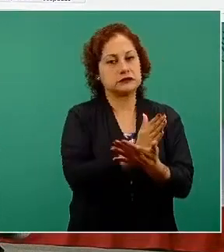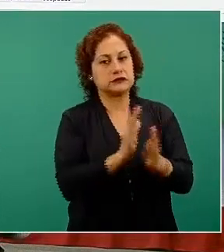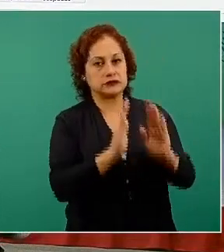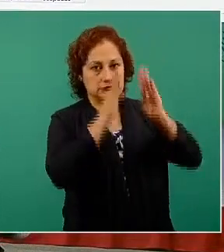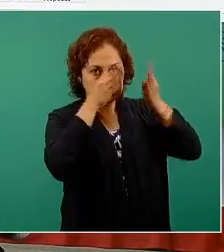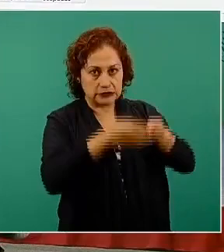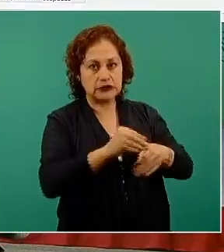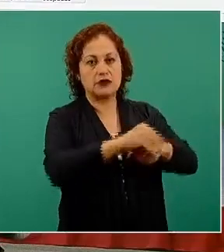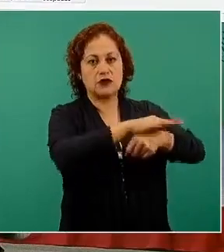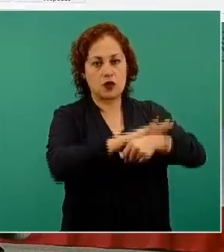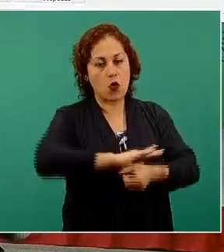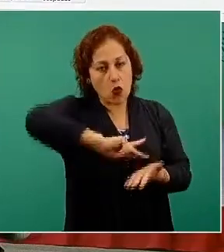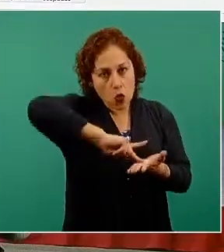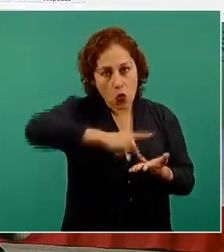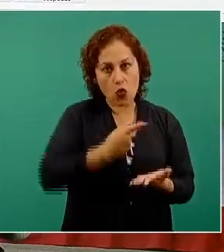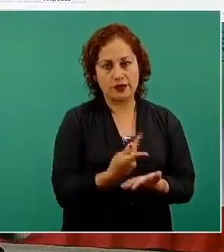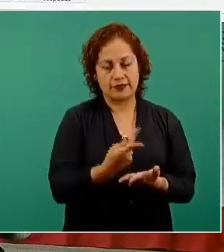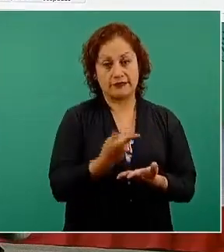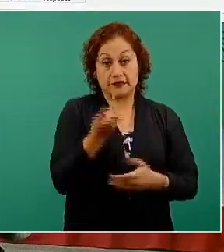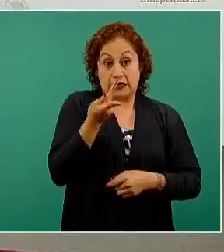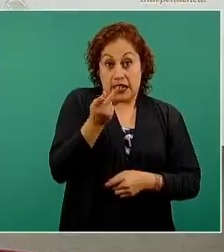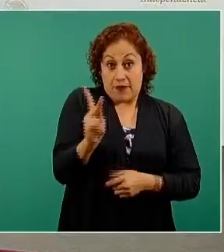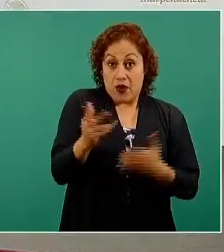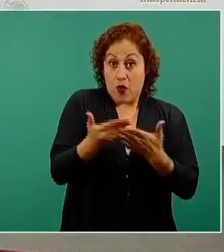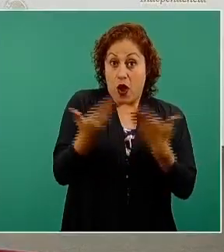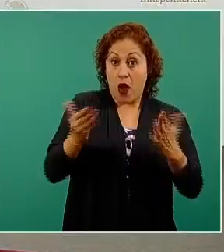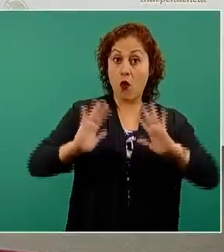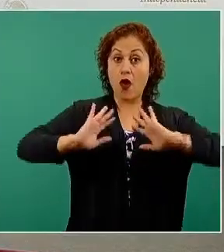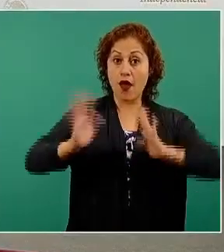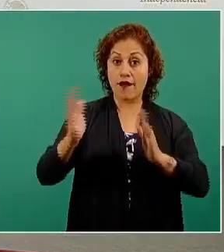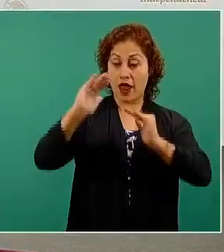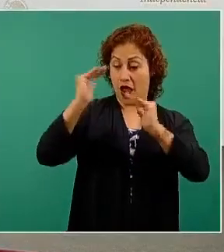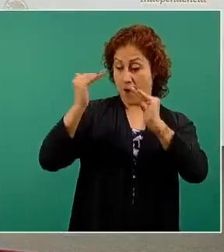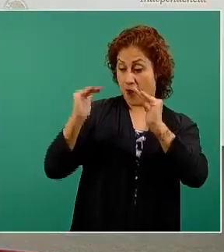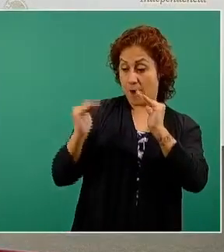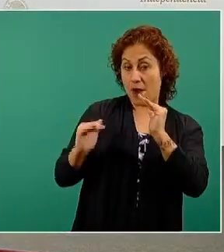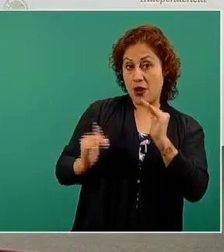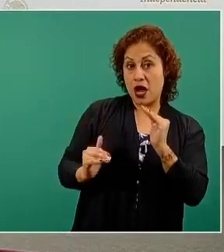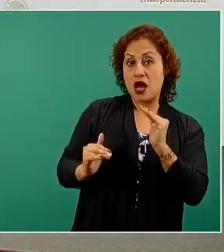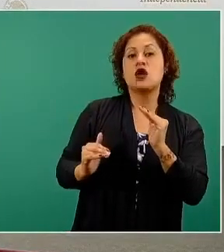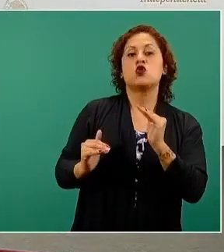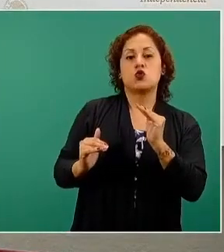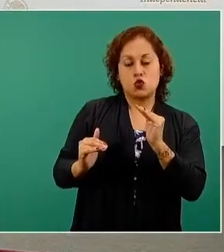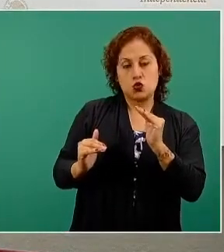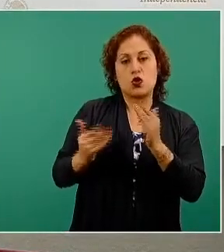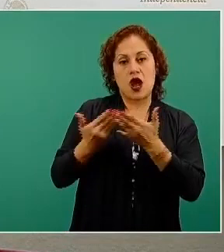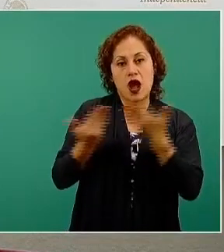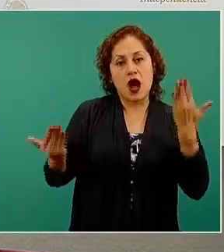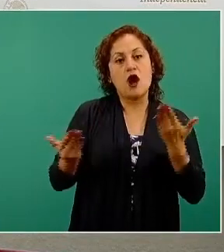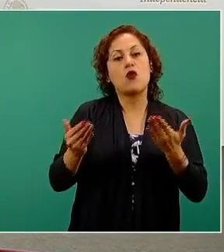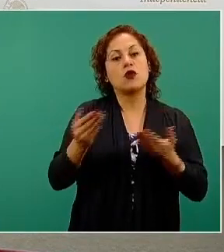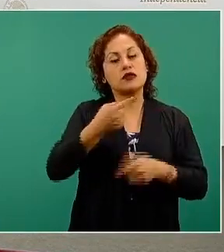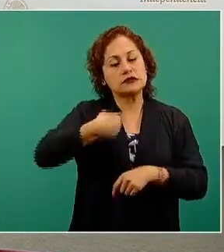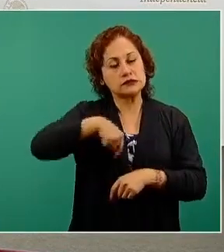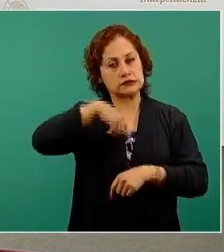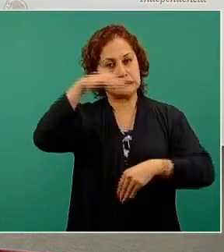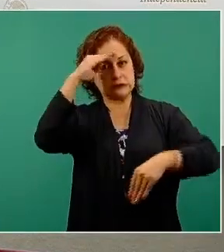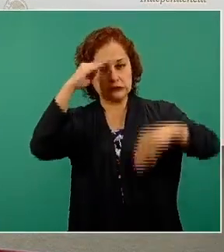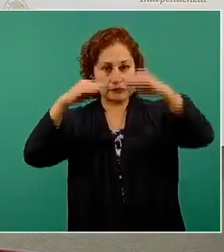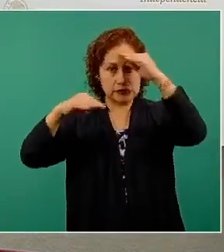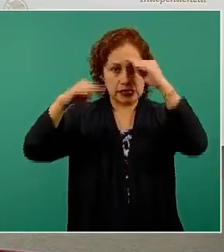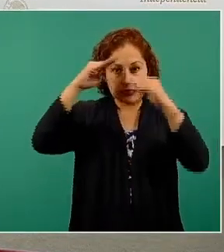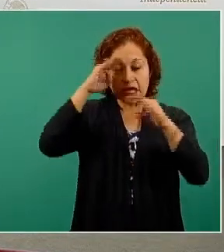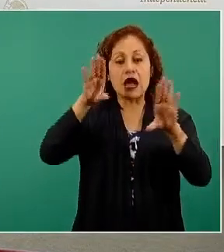esta importante disponibilidad, pues también tenemos los planes sectoriales, que creo que aquí también es muy importante que esta visión sea